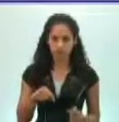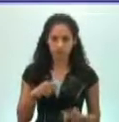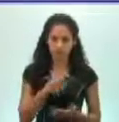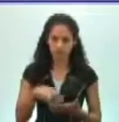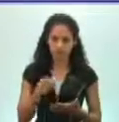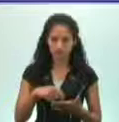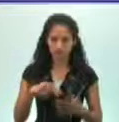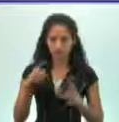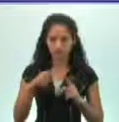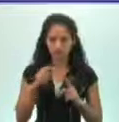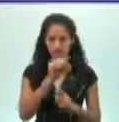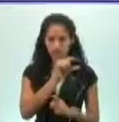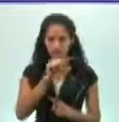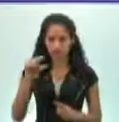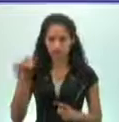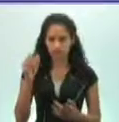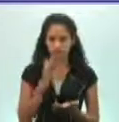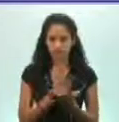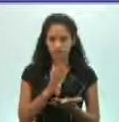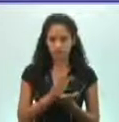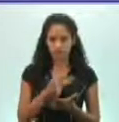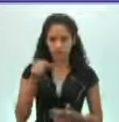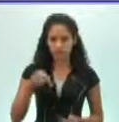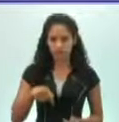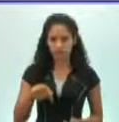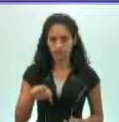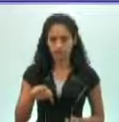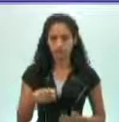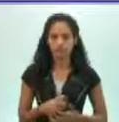nota de nuestro tema de la clase de hoy.